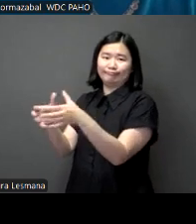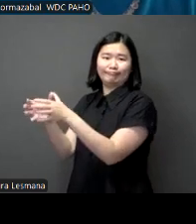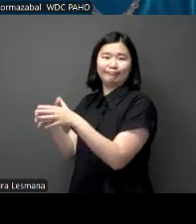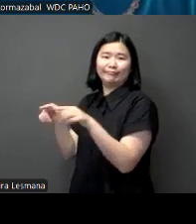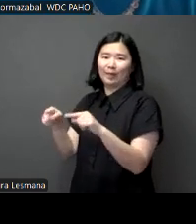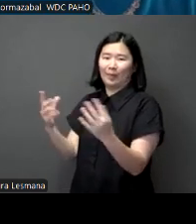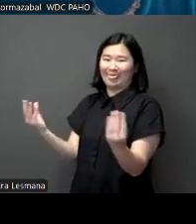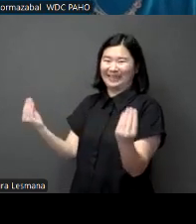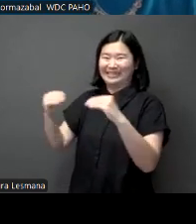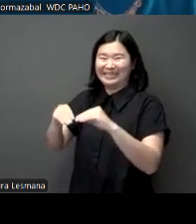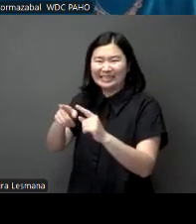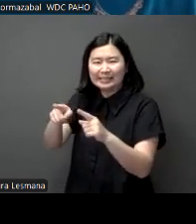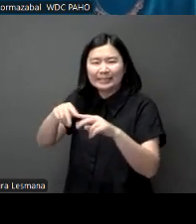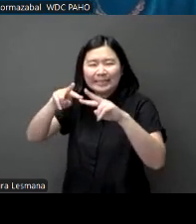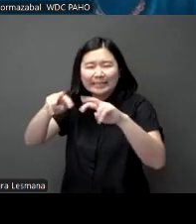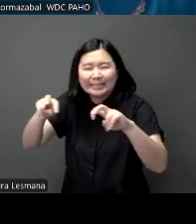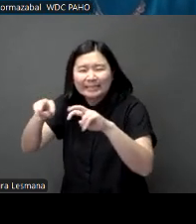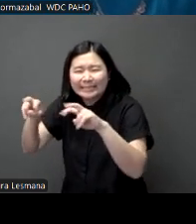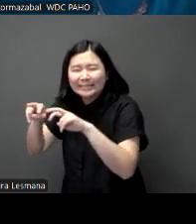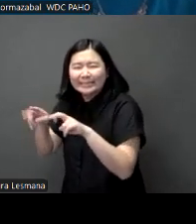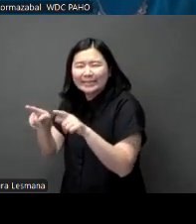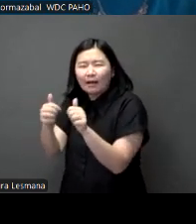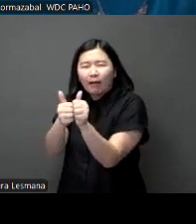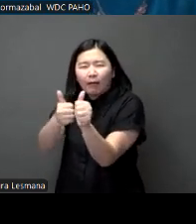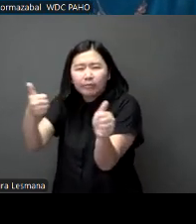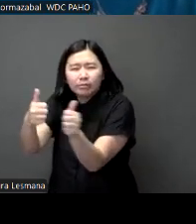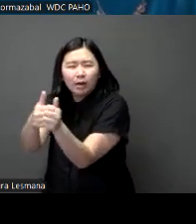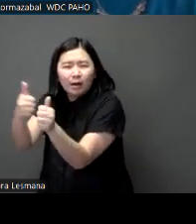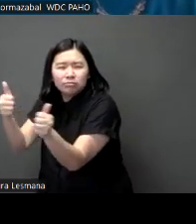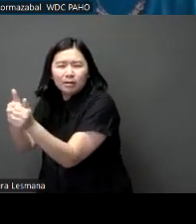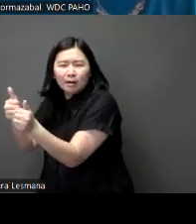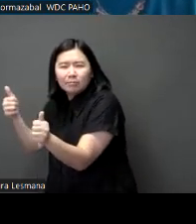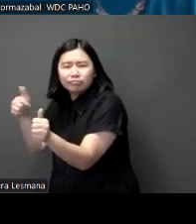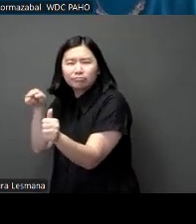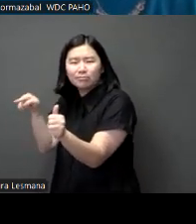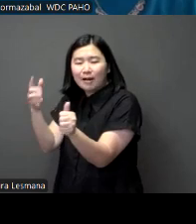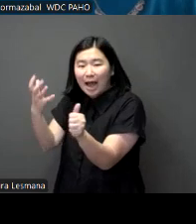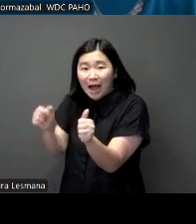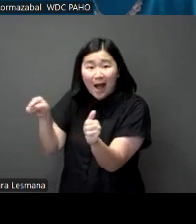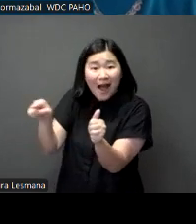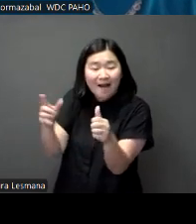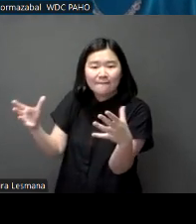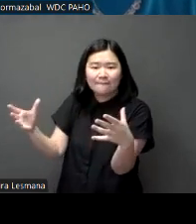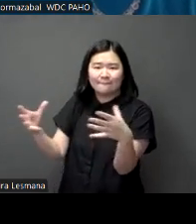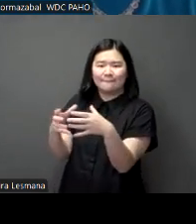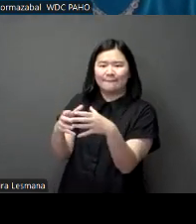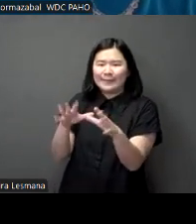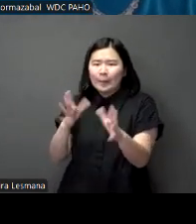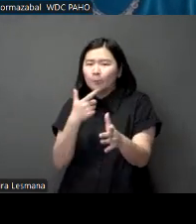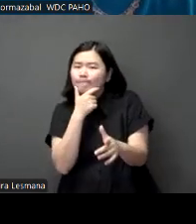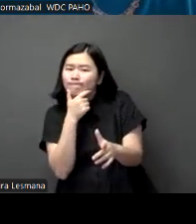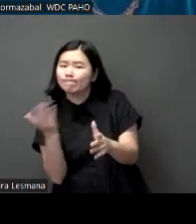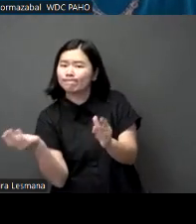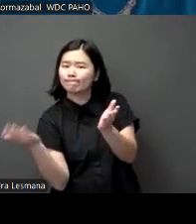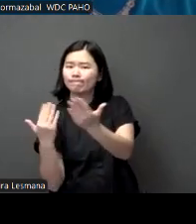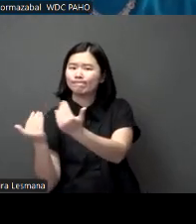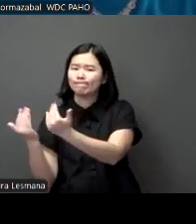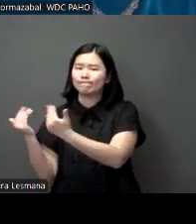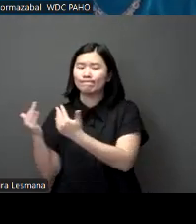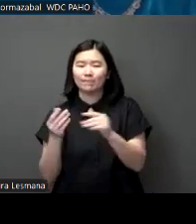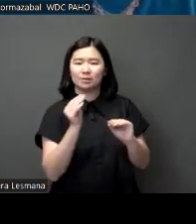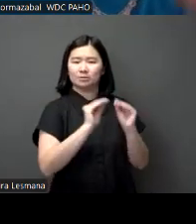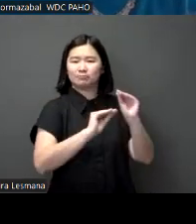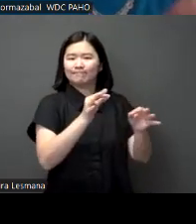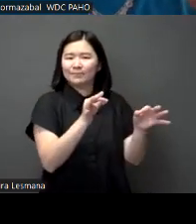Con esto, ¿cierto? Tratamos de entender por qué se generan las inequidades en un programa. Hay temas comunes en los distintos problemas de